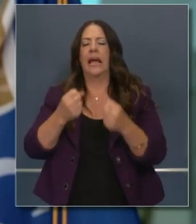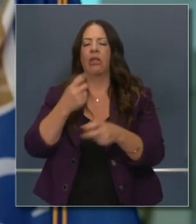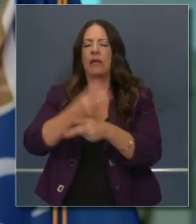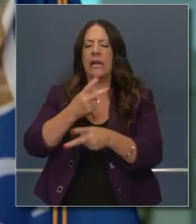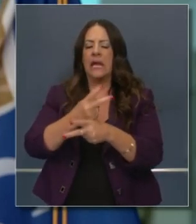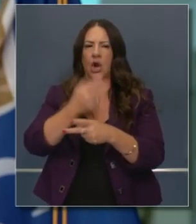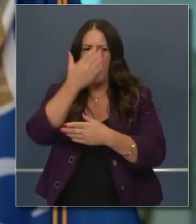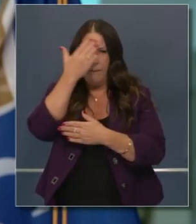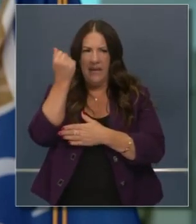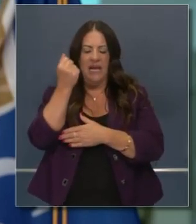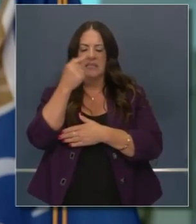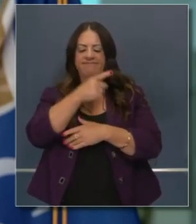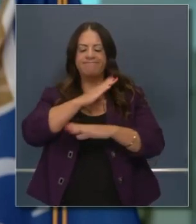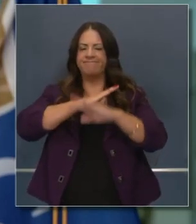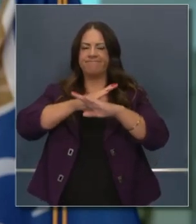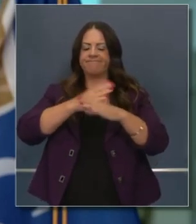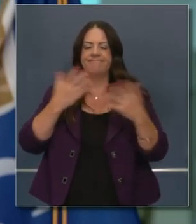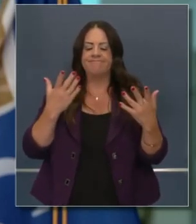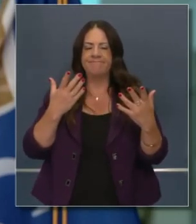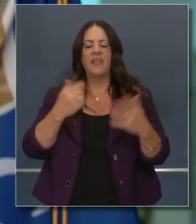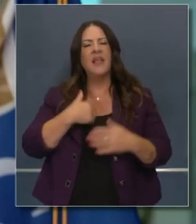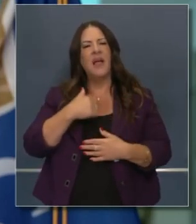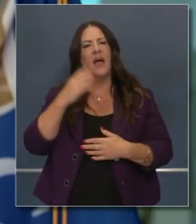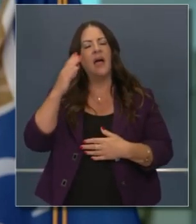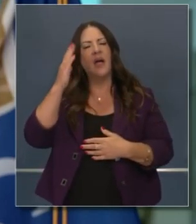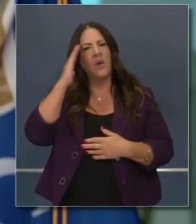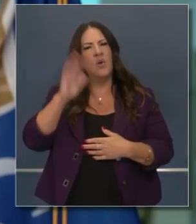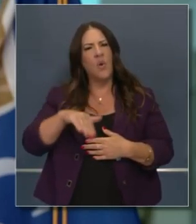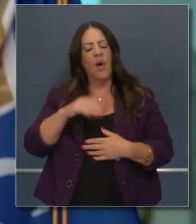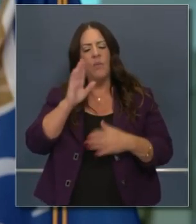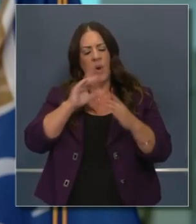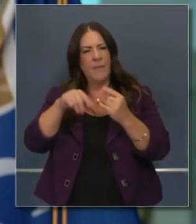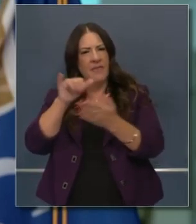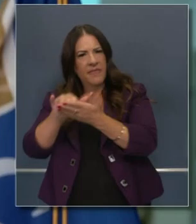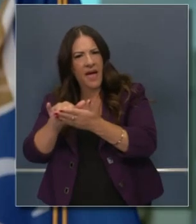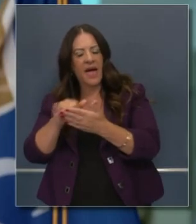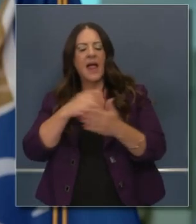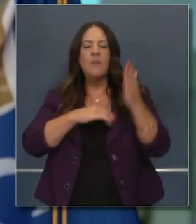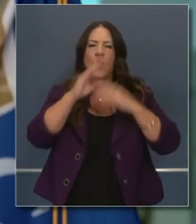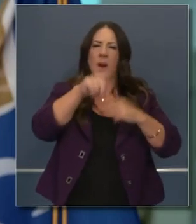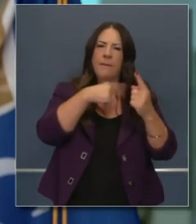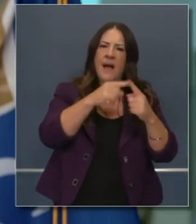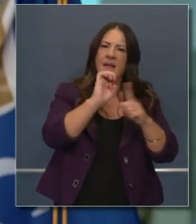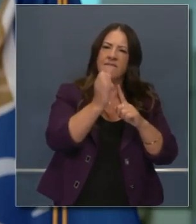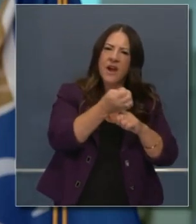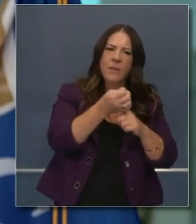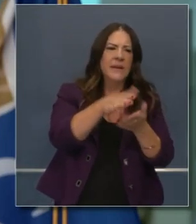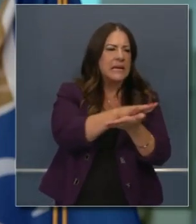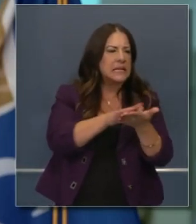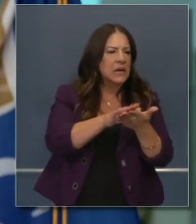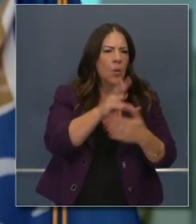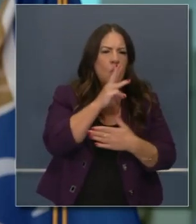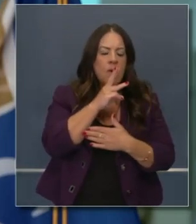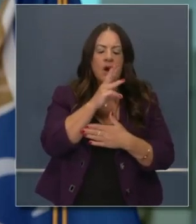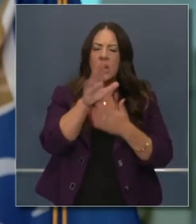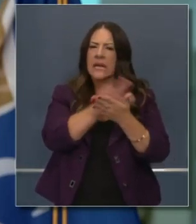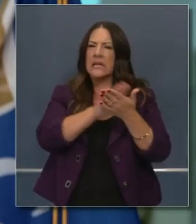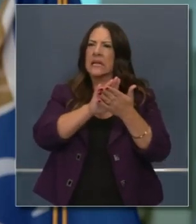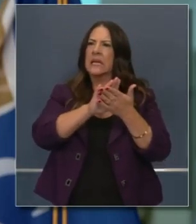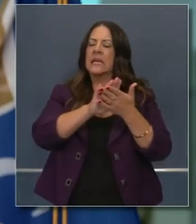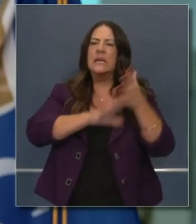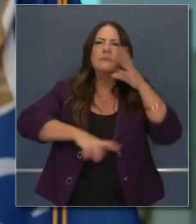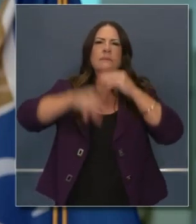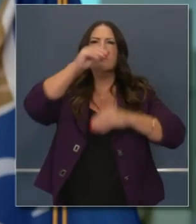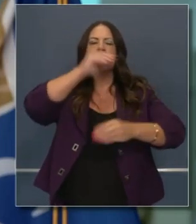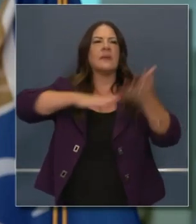obtener atención médica de calidad. Estoy preocupado por el medio ambiente, aire limpio. Me preocupa que no hay